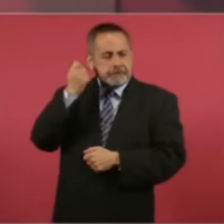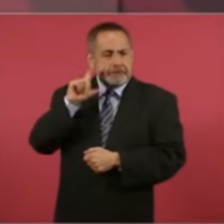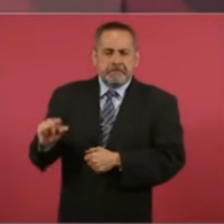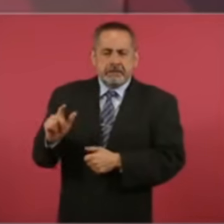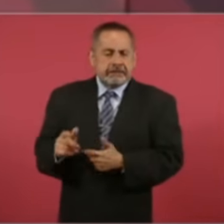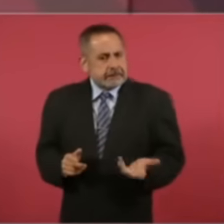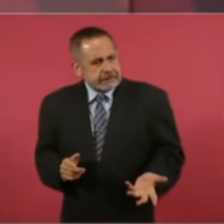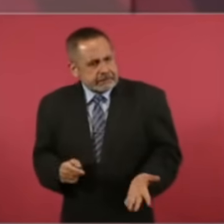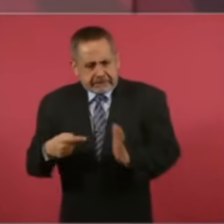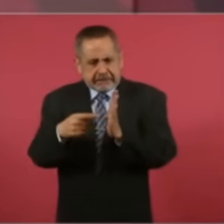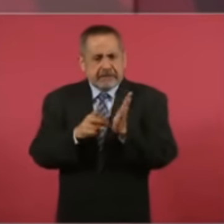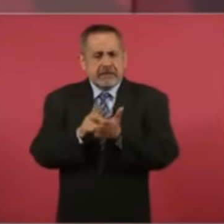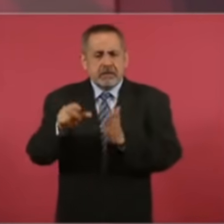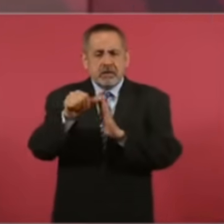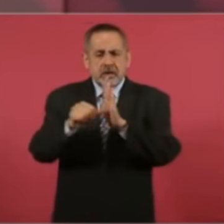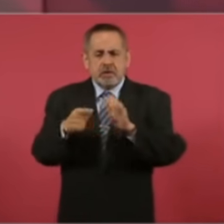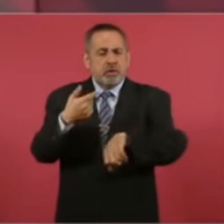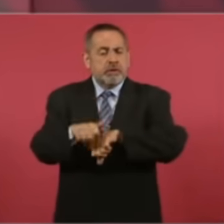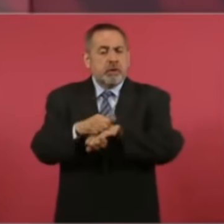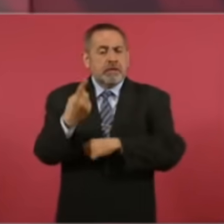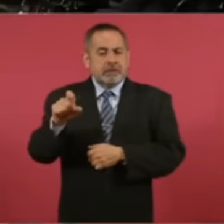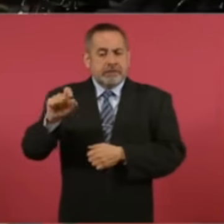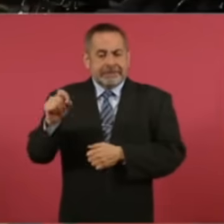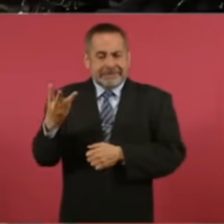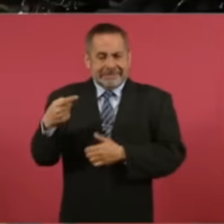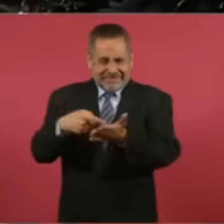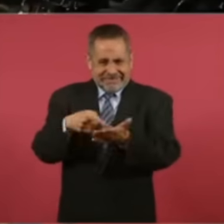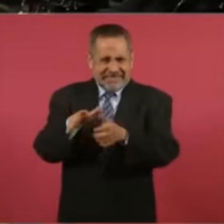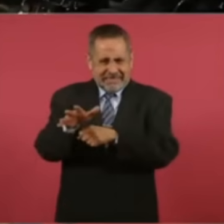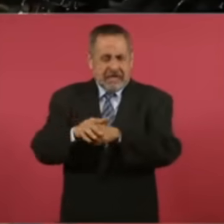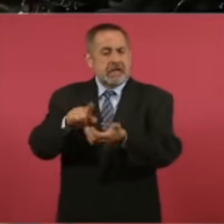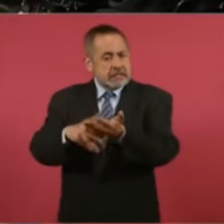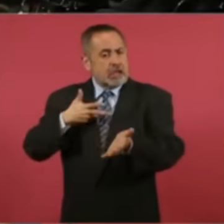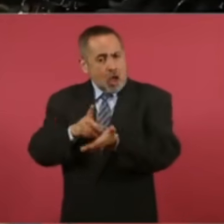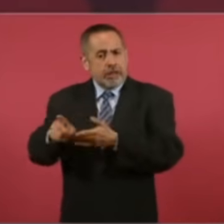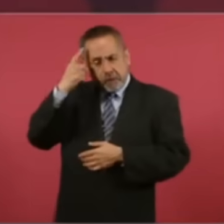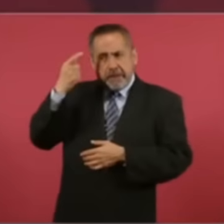Es un derecho que está en el artículo 123, derecho a una pensión,